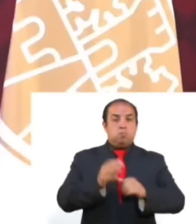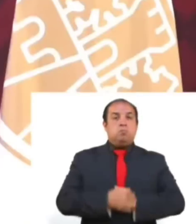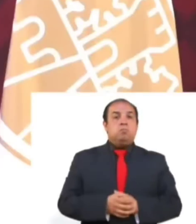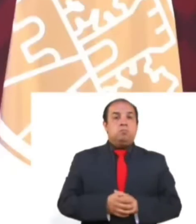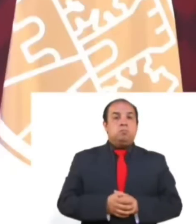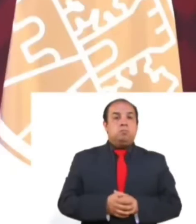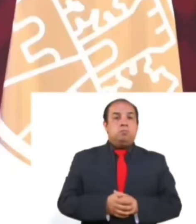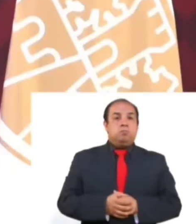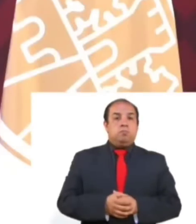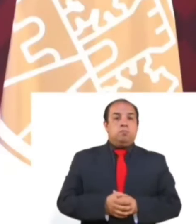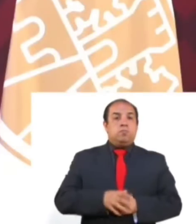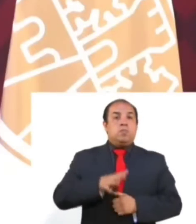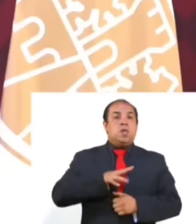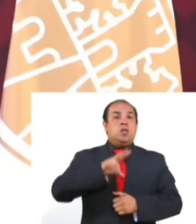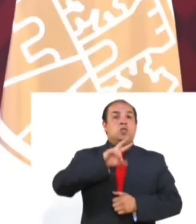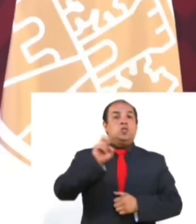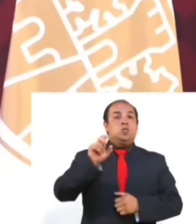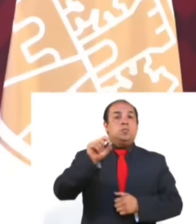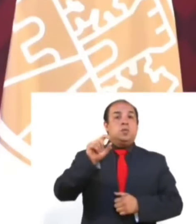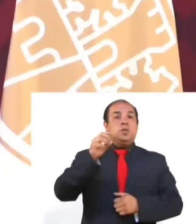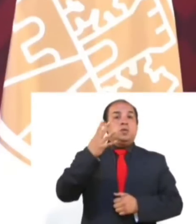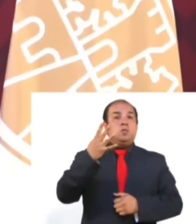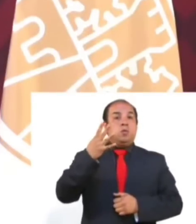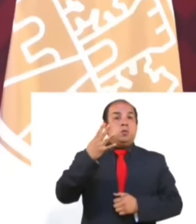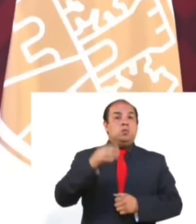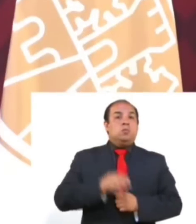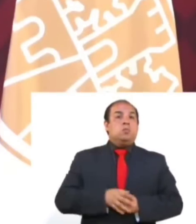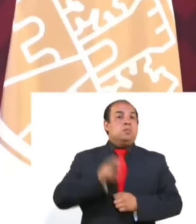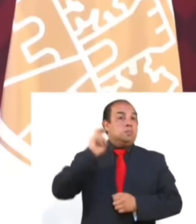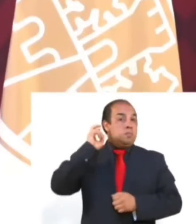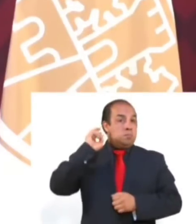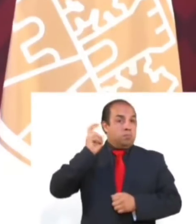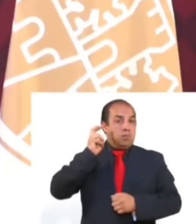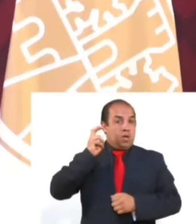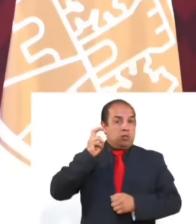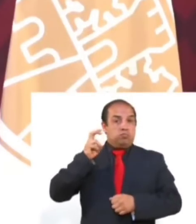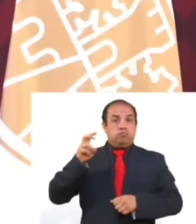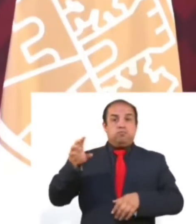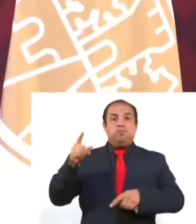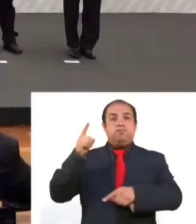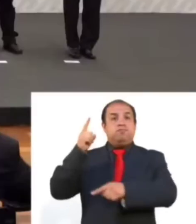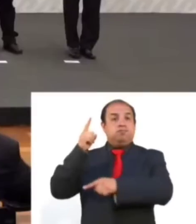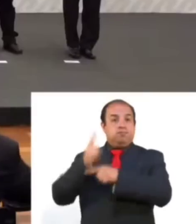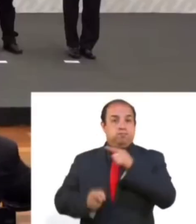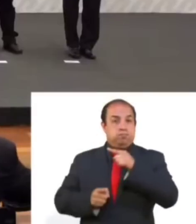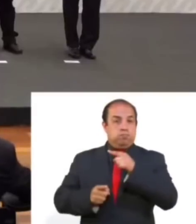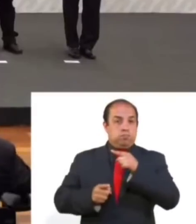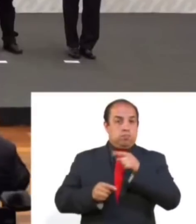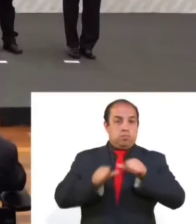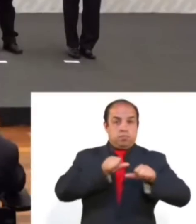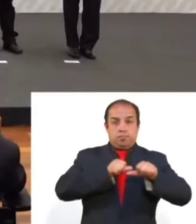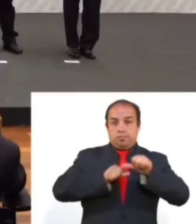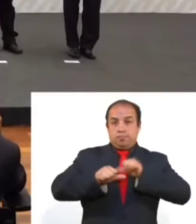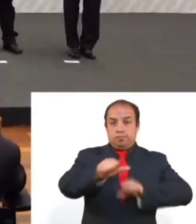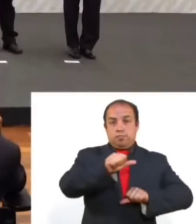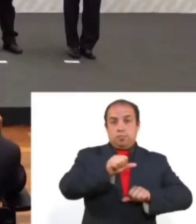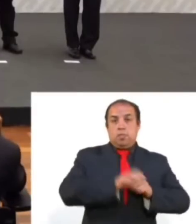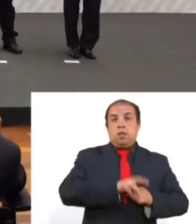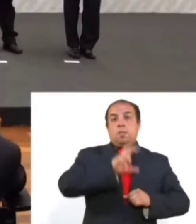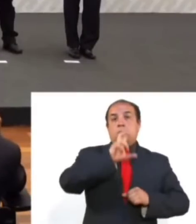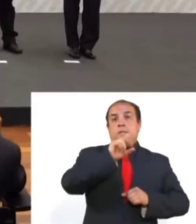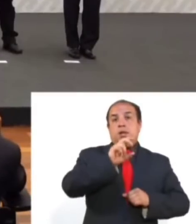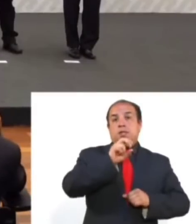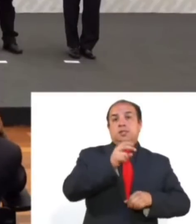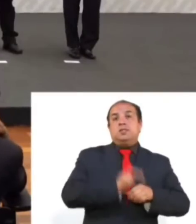son 224 microbuses que son sustituidos en total por 20